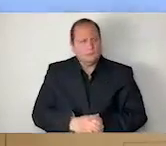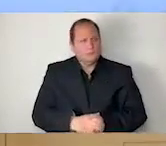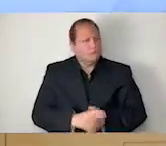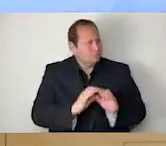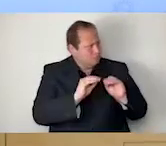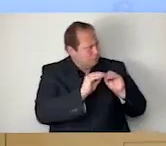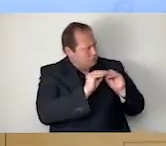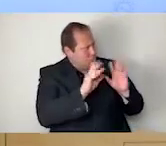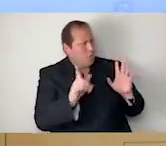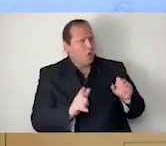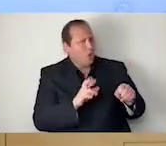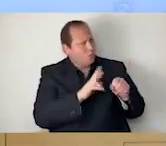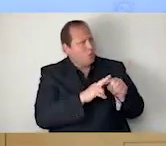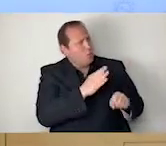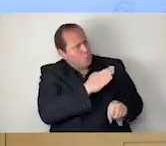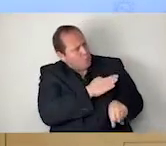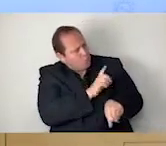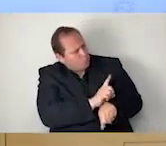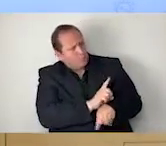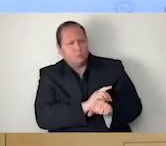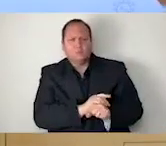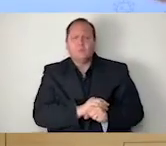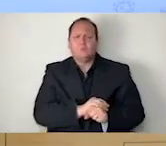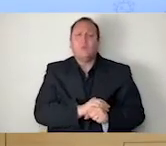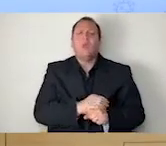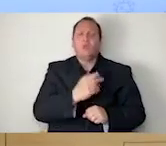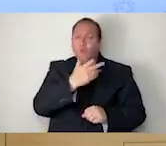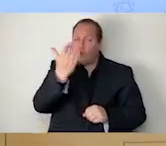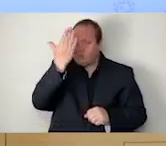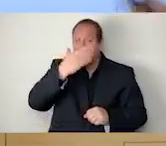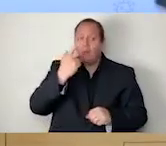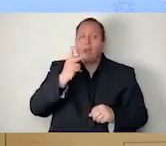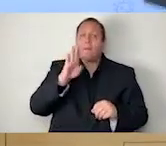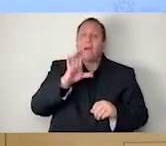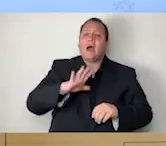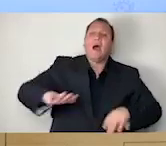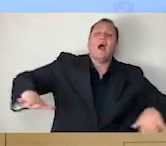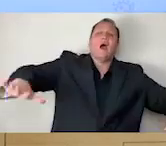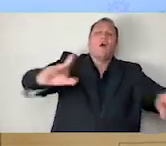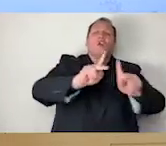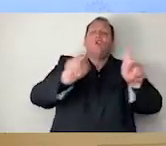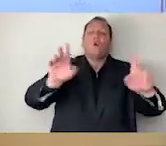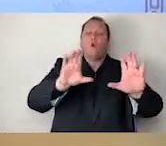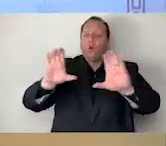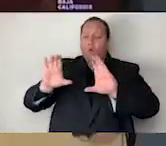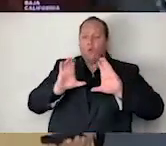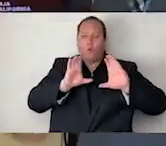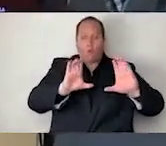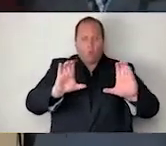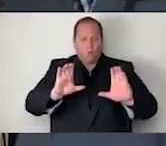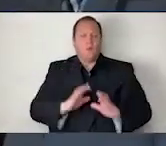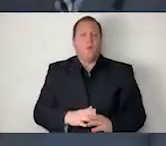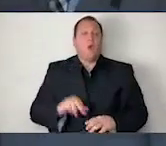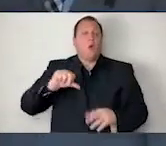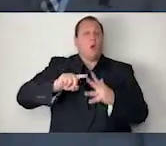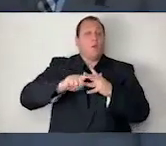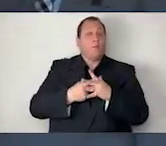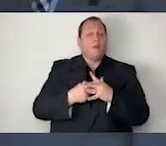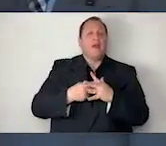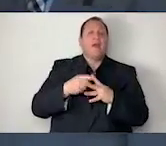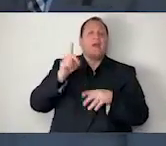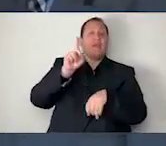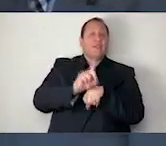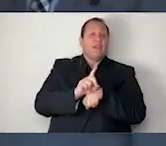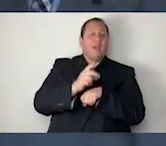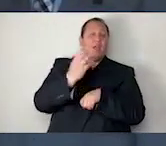ayer como no señor gobernador buenos días como ustedes saben en baja california nos quedamos todos vamos a empezar el